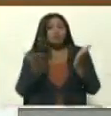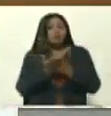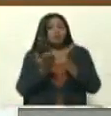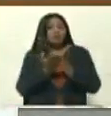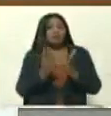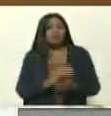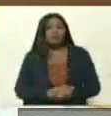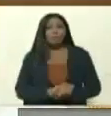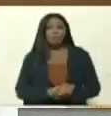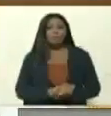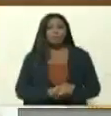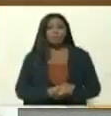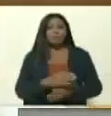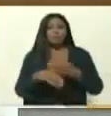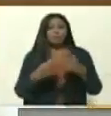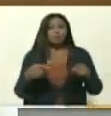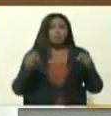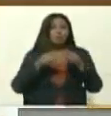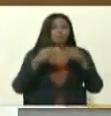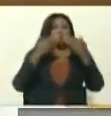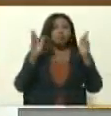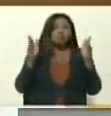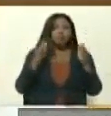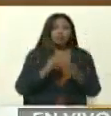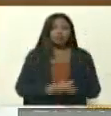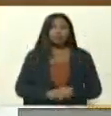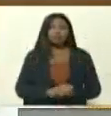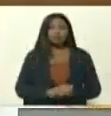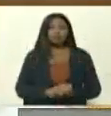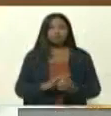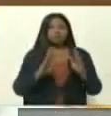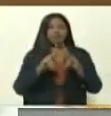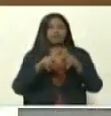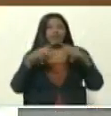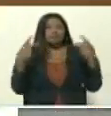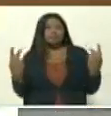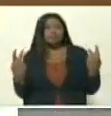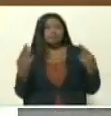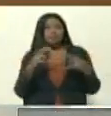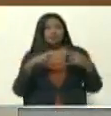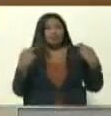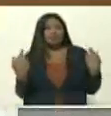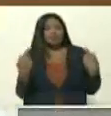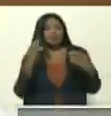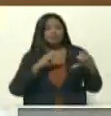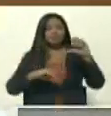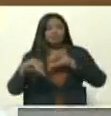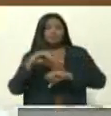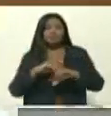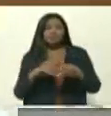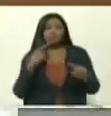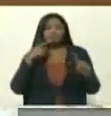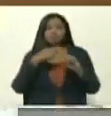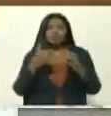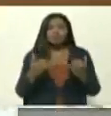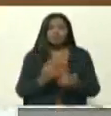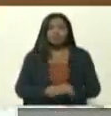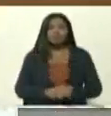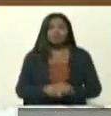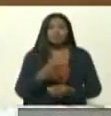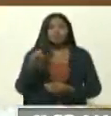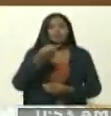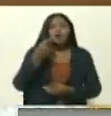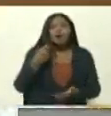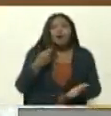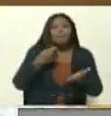algunas de las cuales han sido publicadas en revistas científicas arbitradas. Se trata de un